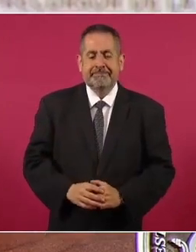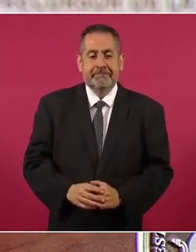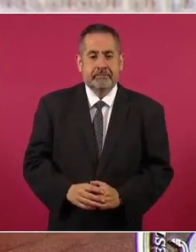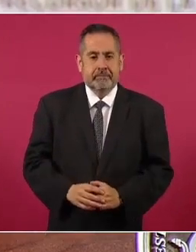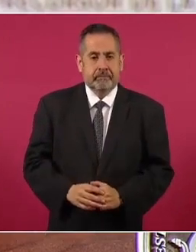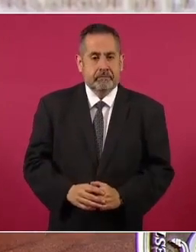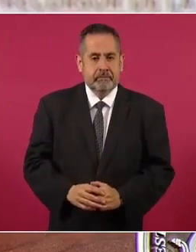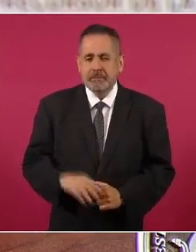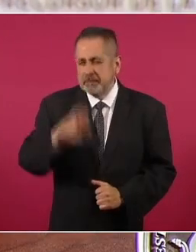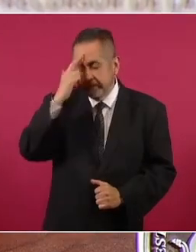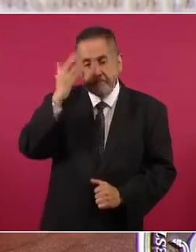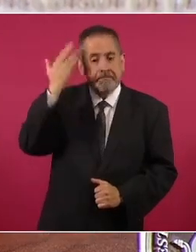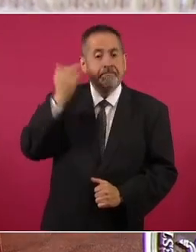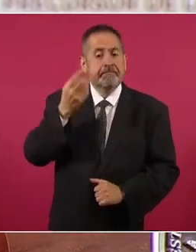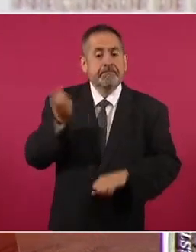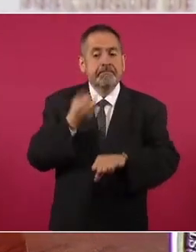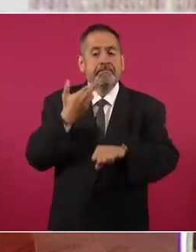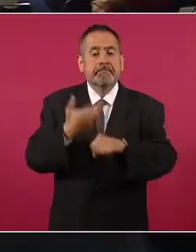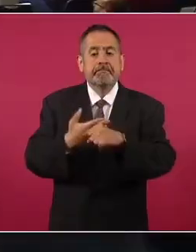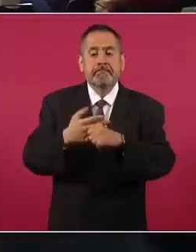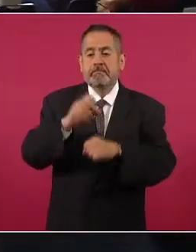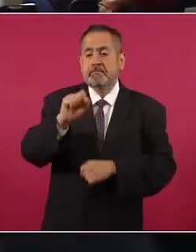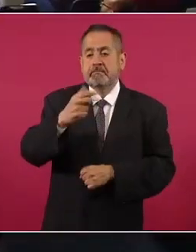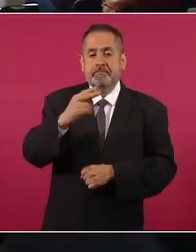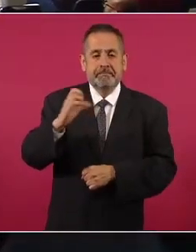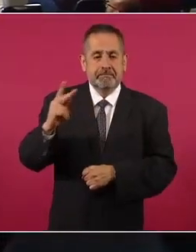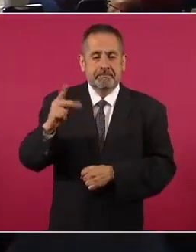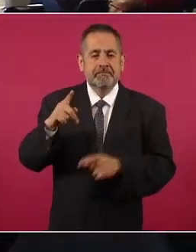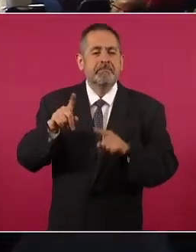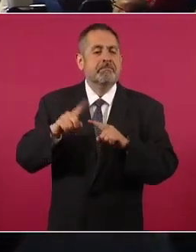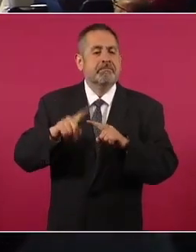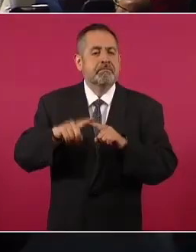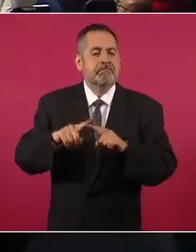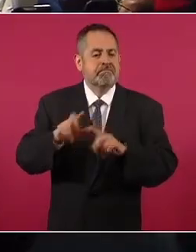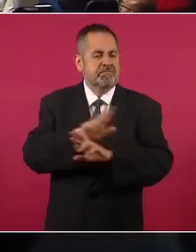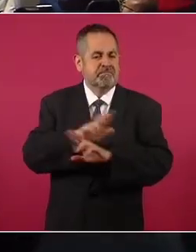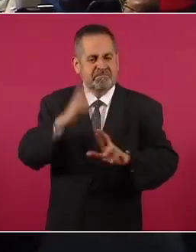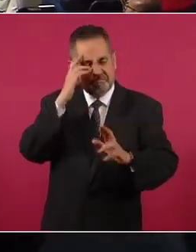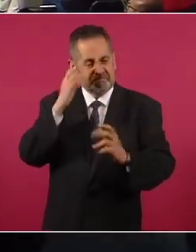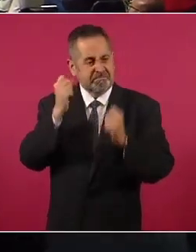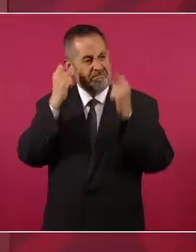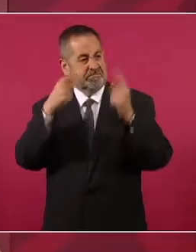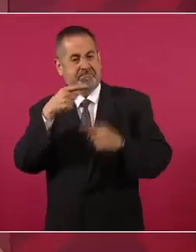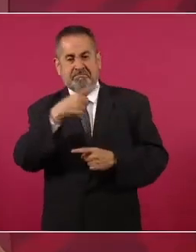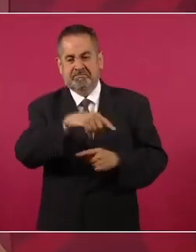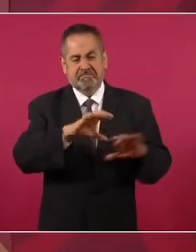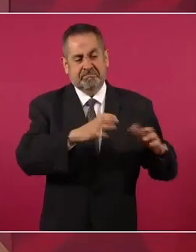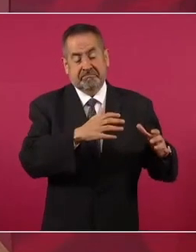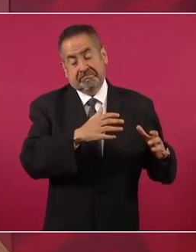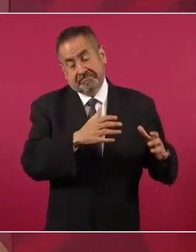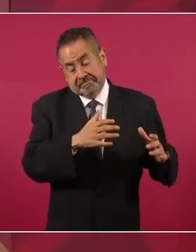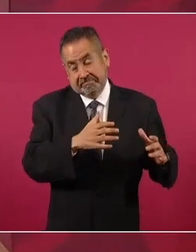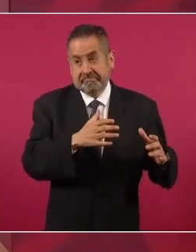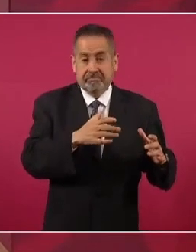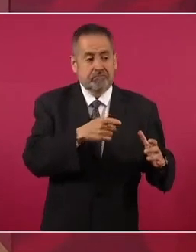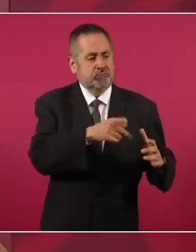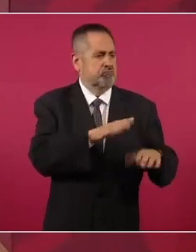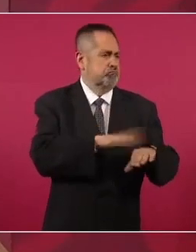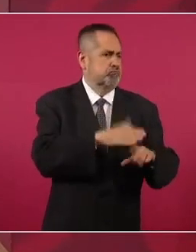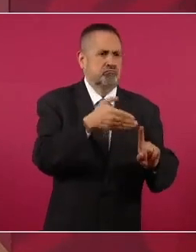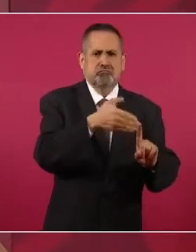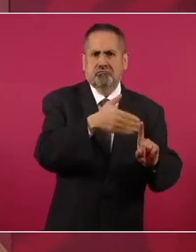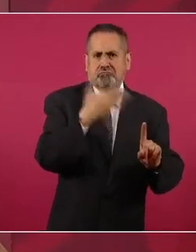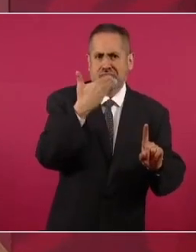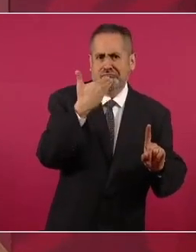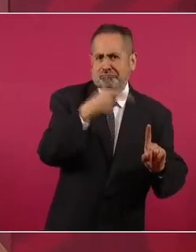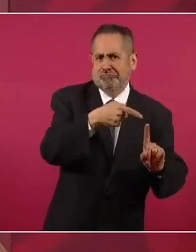Cuando fue secretario de Hacienda, una eminencia reconocida por el conservadurismo y por los financieros en México,